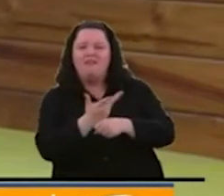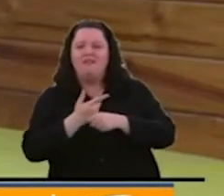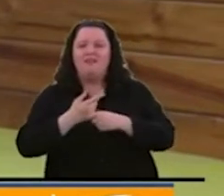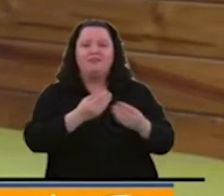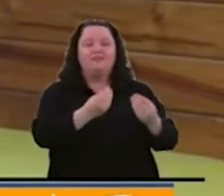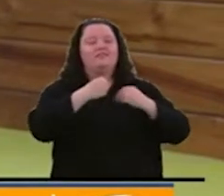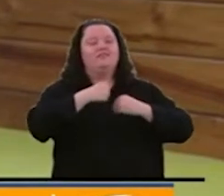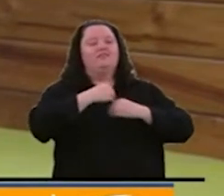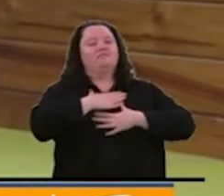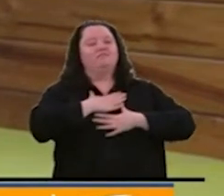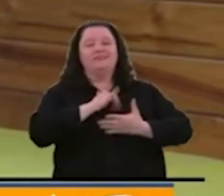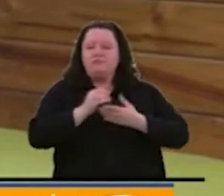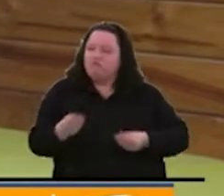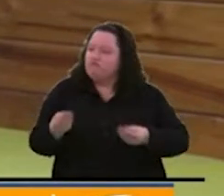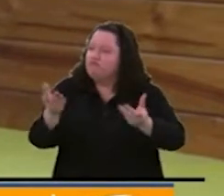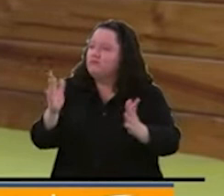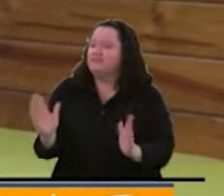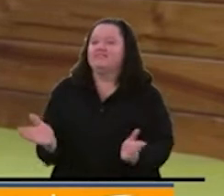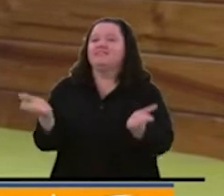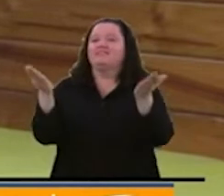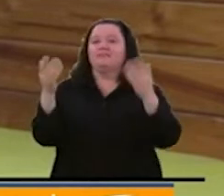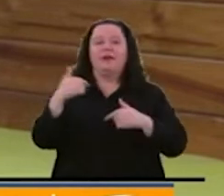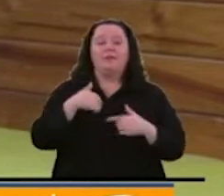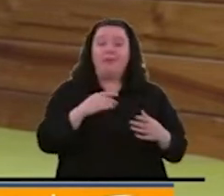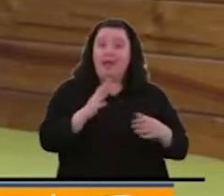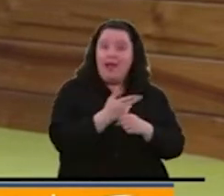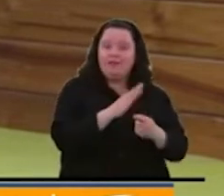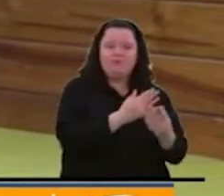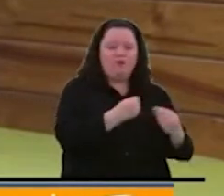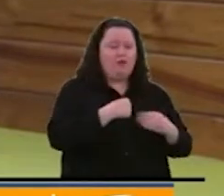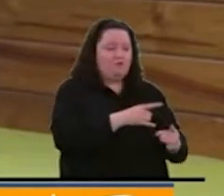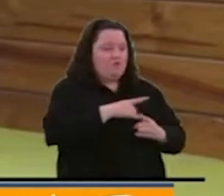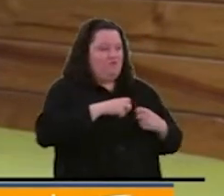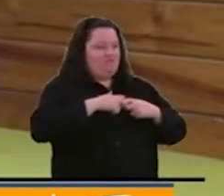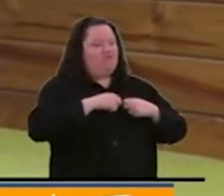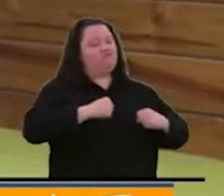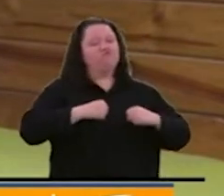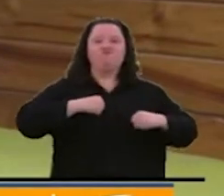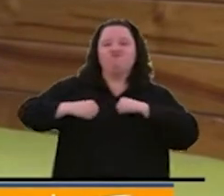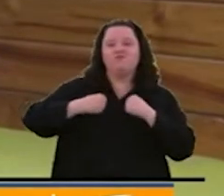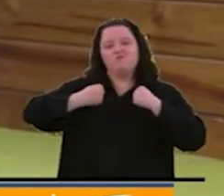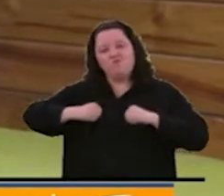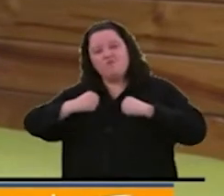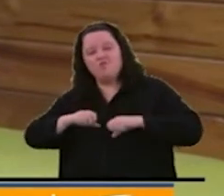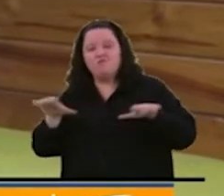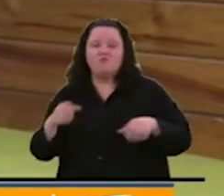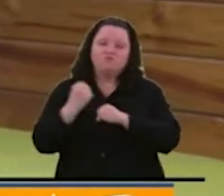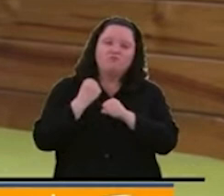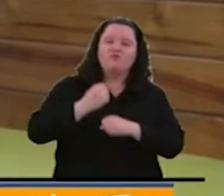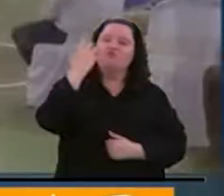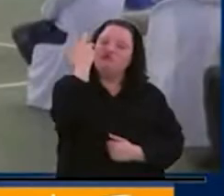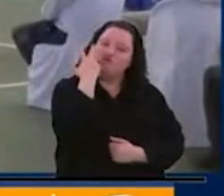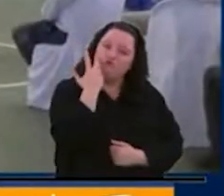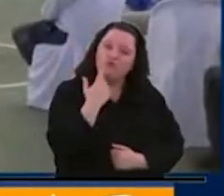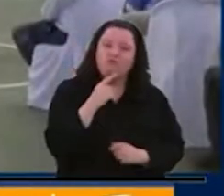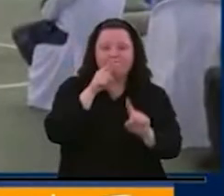arte sane, a mí me recarga, me llena de energías para seguir esforzándome, trabajando todos